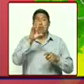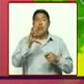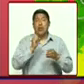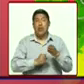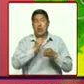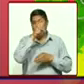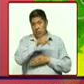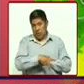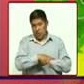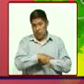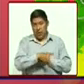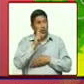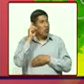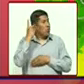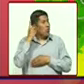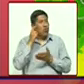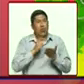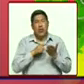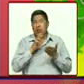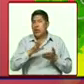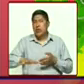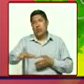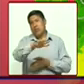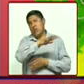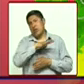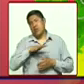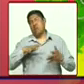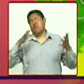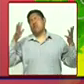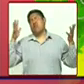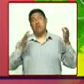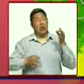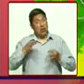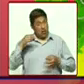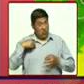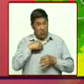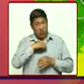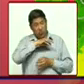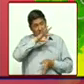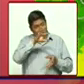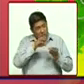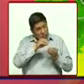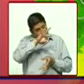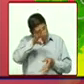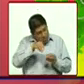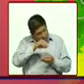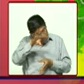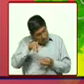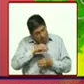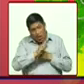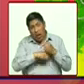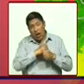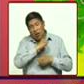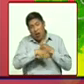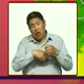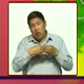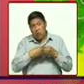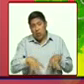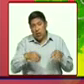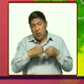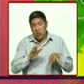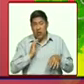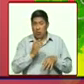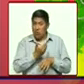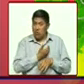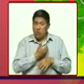de septiembre, solamente en esa región. Imagínense si tuviéramos que sumar todos estos años de pérdidas de bosques y de